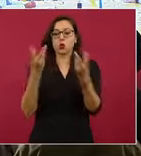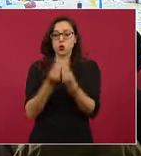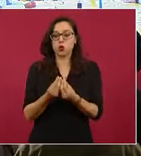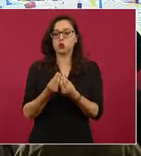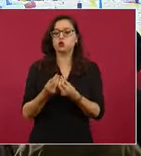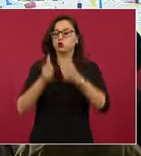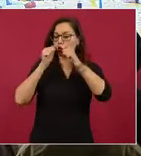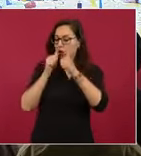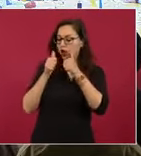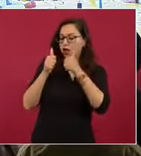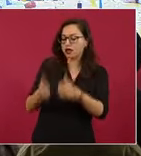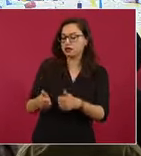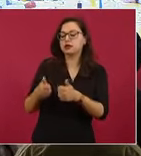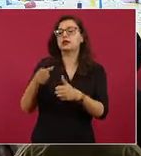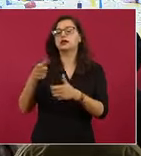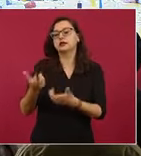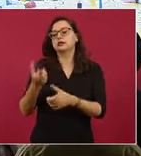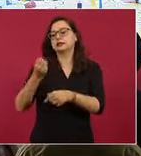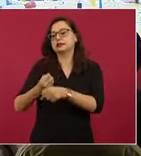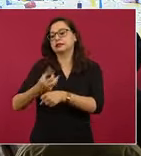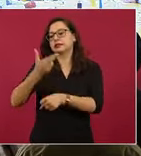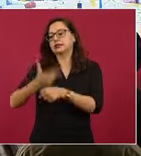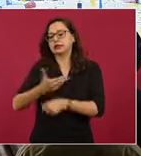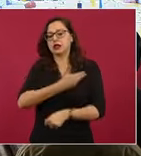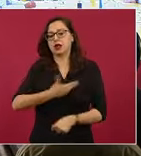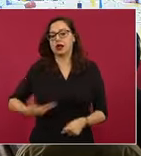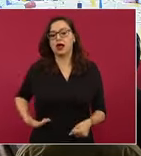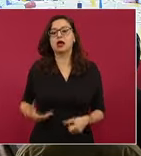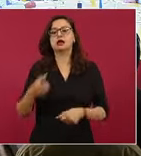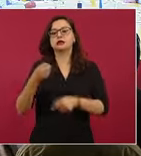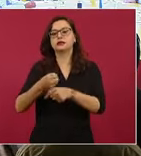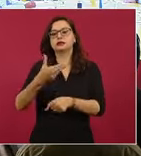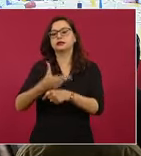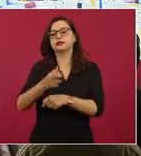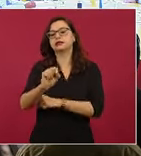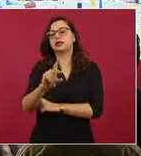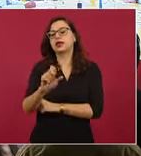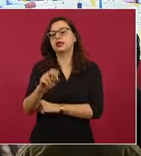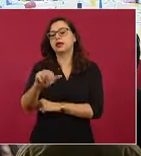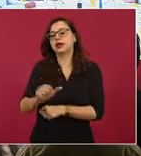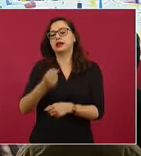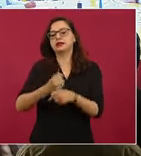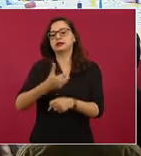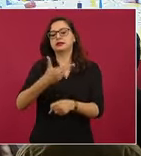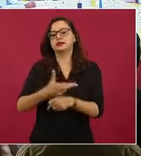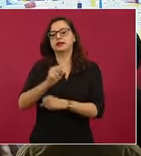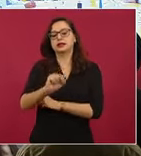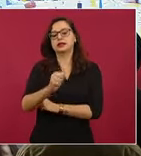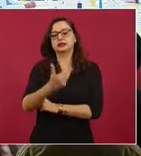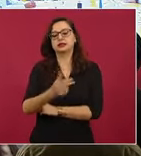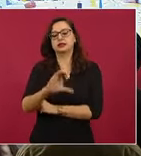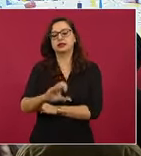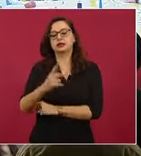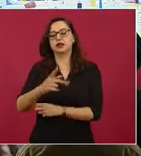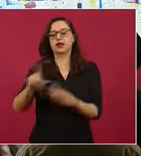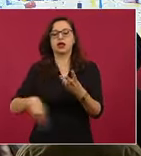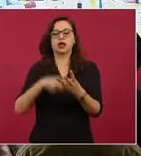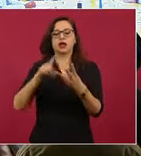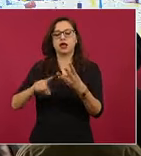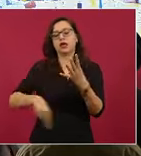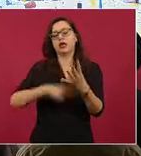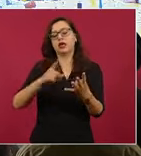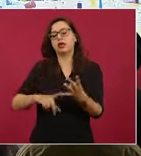Particular del señor presidente, la Secretaría de la Defensa Nacional, la Secretaría de Hacienda a través del Instituto para Devolver